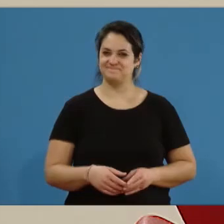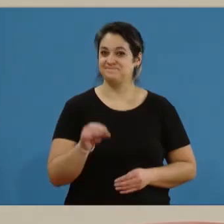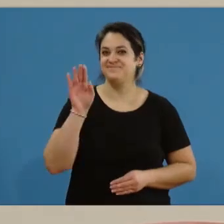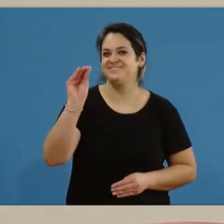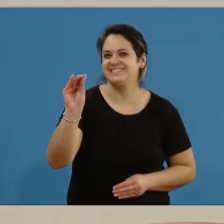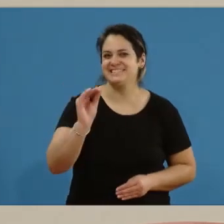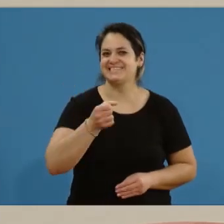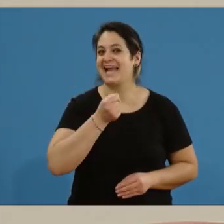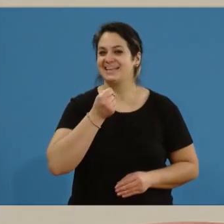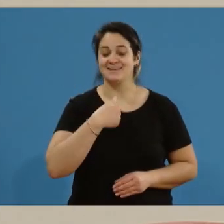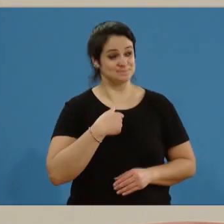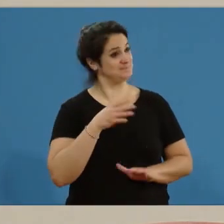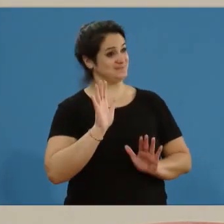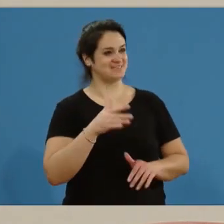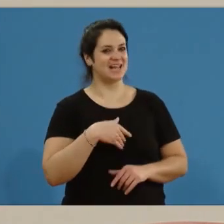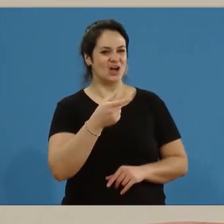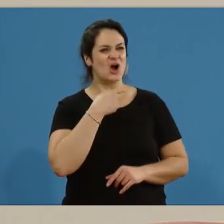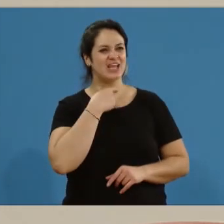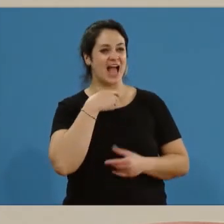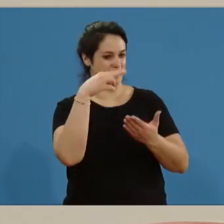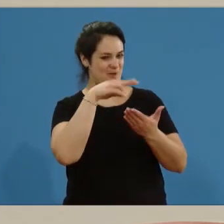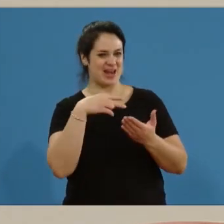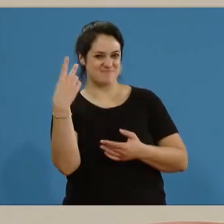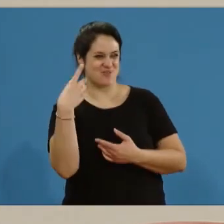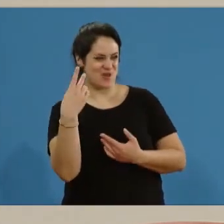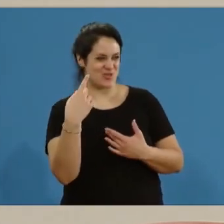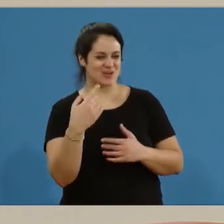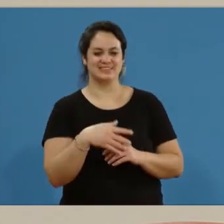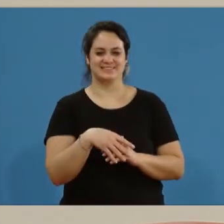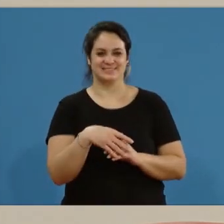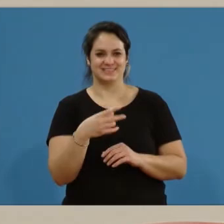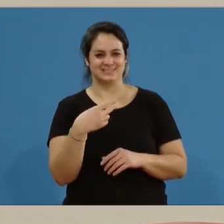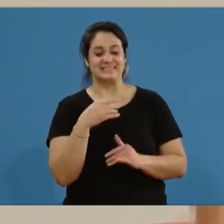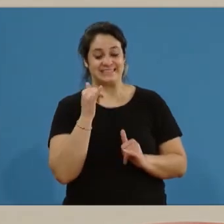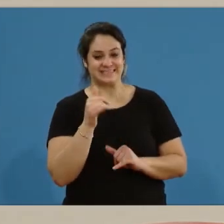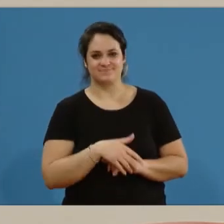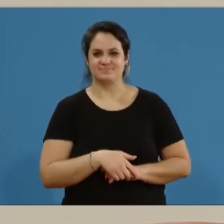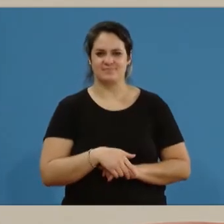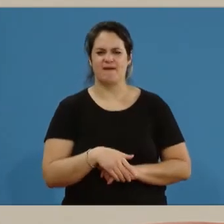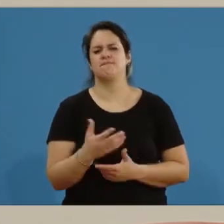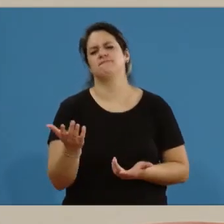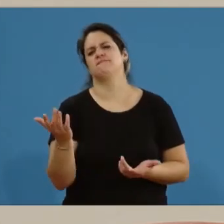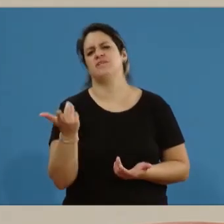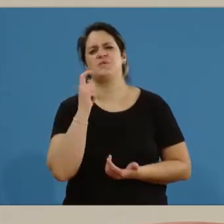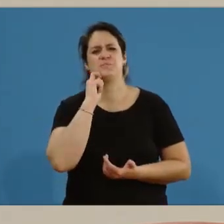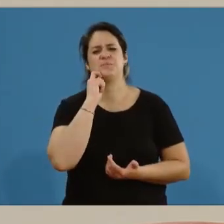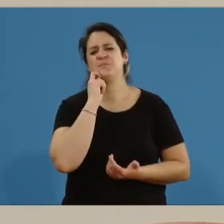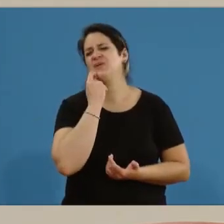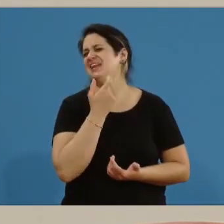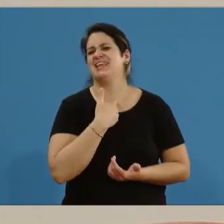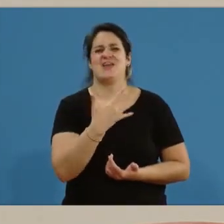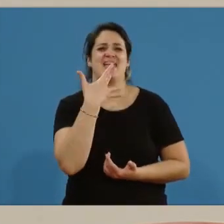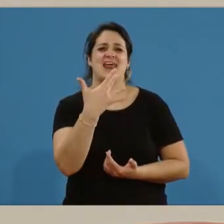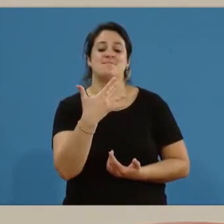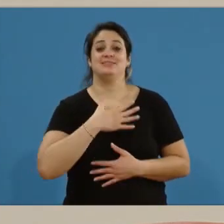Juan. Sí, Ceci. ¿Tiene ganas de que leamos juntos? Sí, me encantaría. Usted no sabe lo bonito, lo bien,